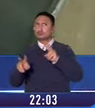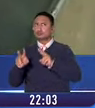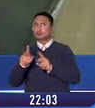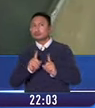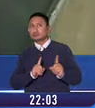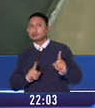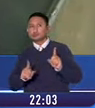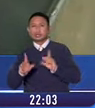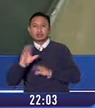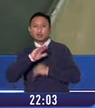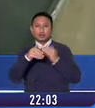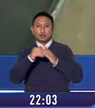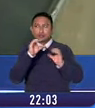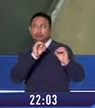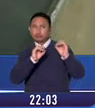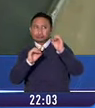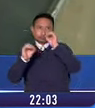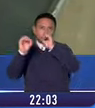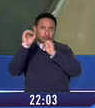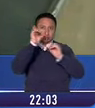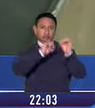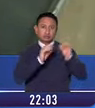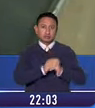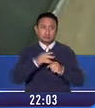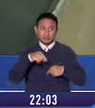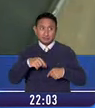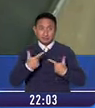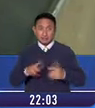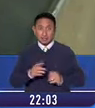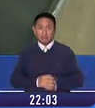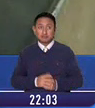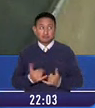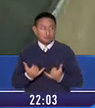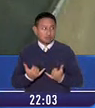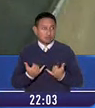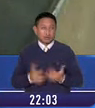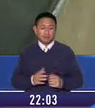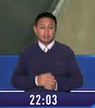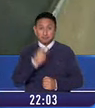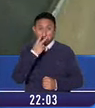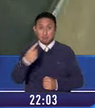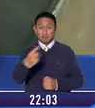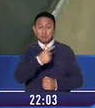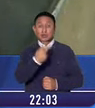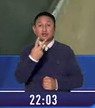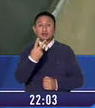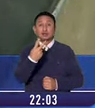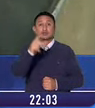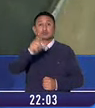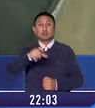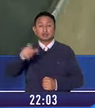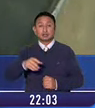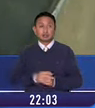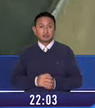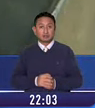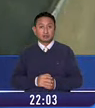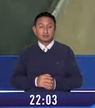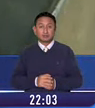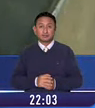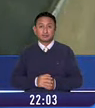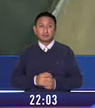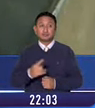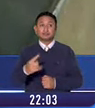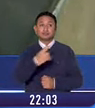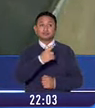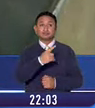observan a todos lados y creen que ya es momento de actuar mire bien como dos de los pillos se colocan de esta manera